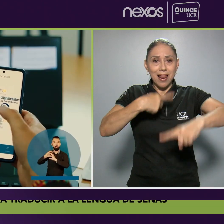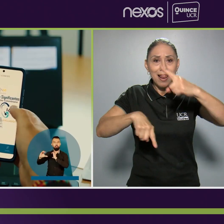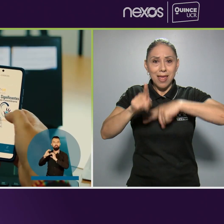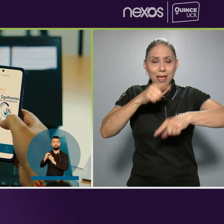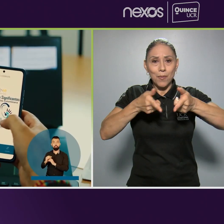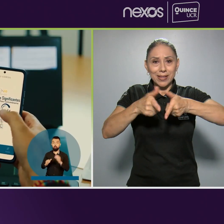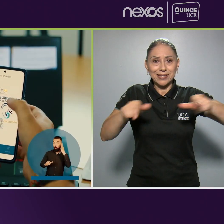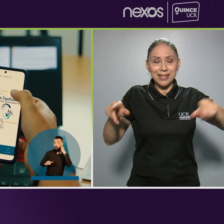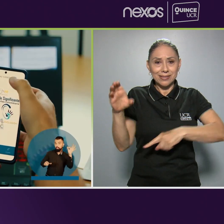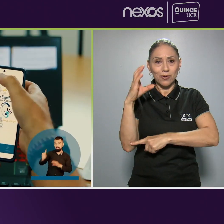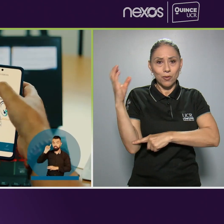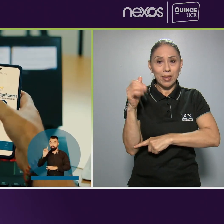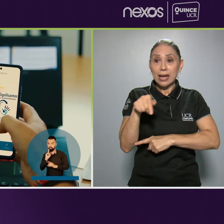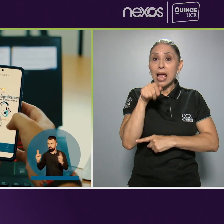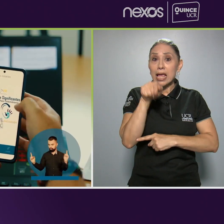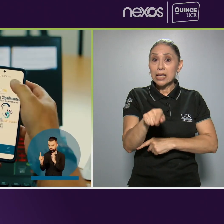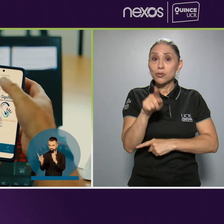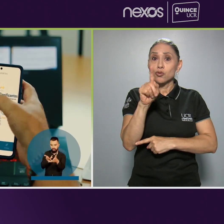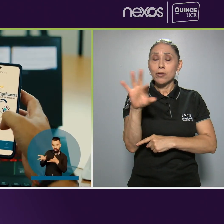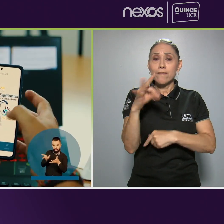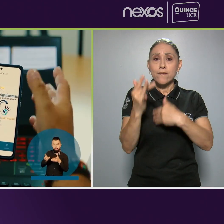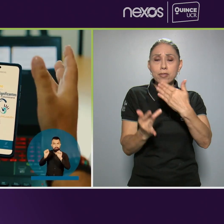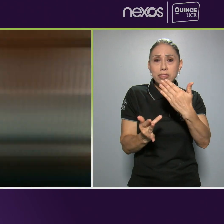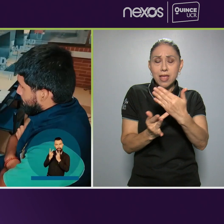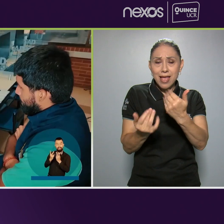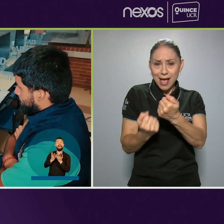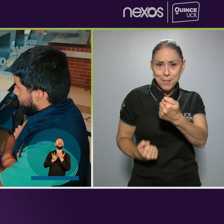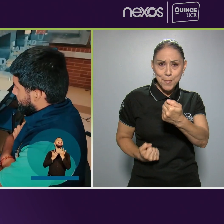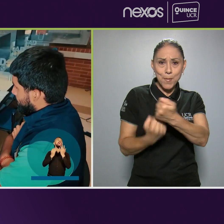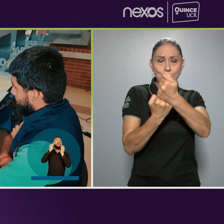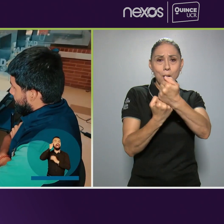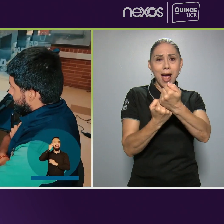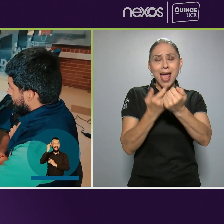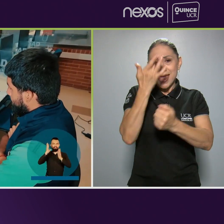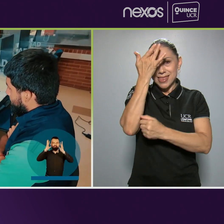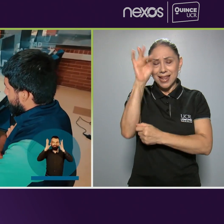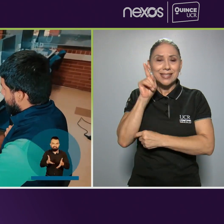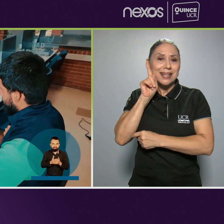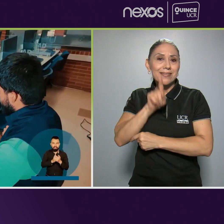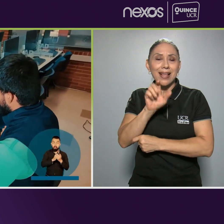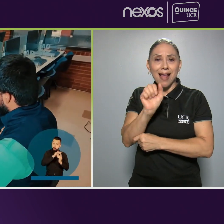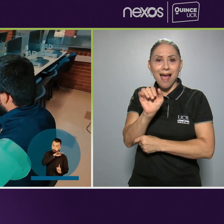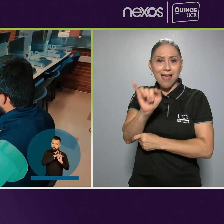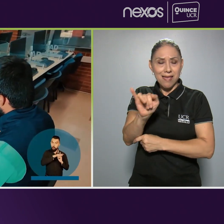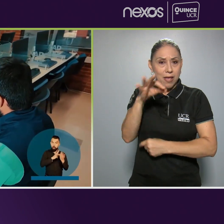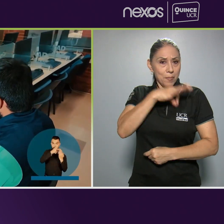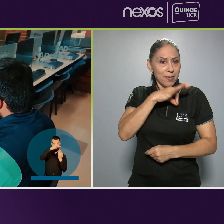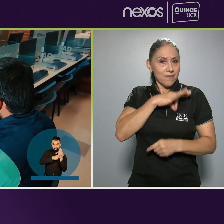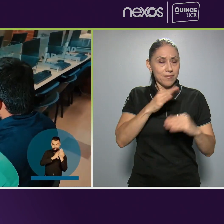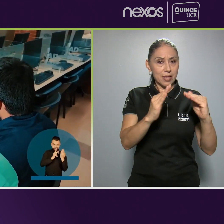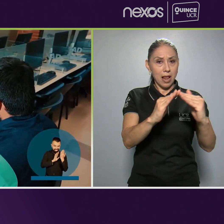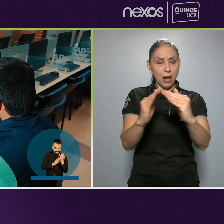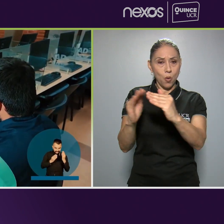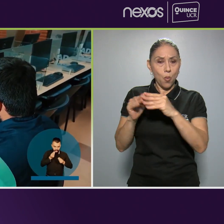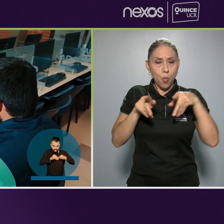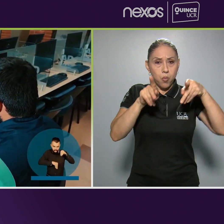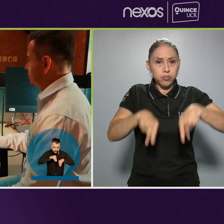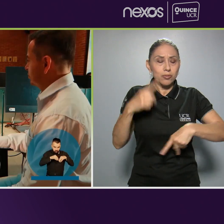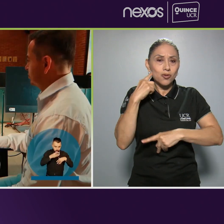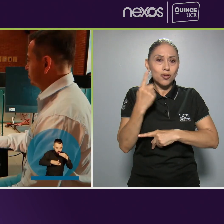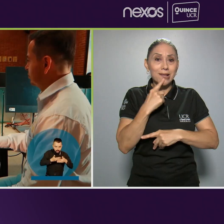colombiana. Una herramienta tecnológica apoyada en la inteligencia artificial que beneficia a la comunidad sorda,